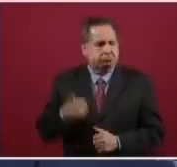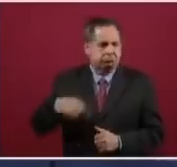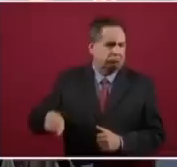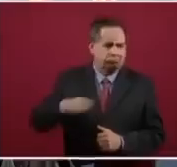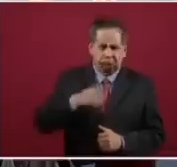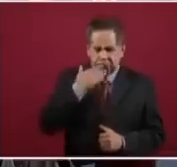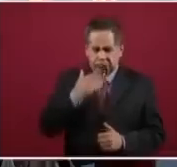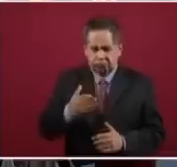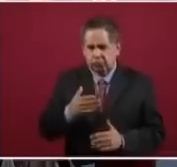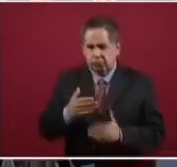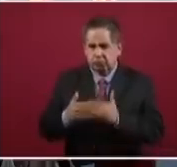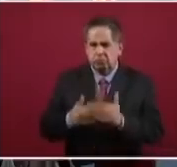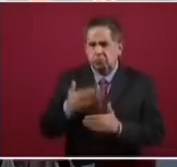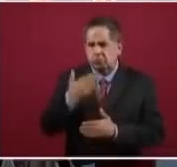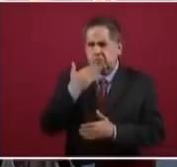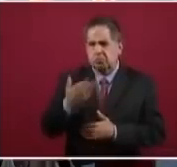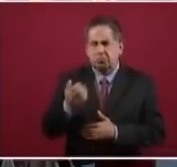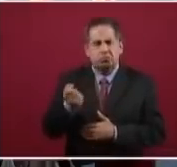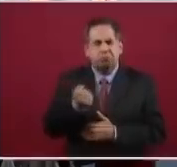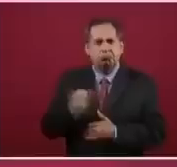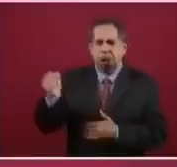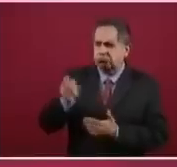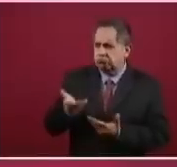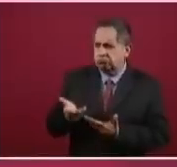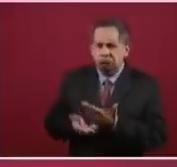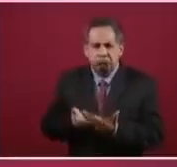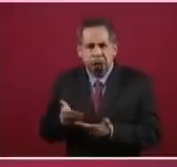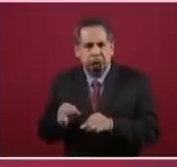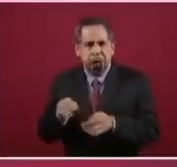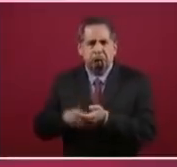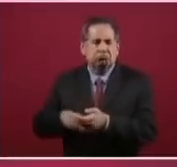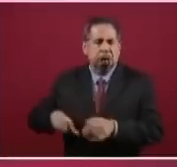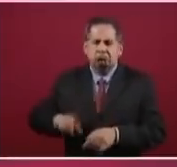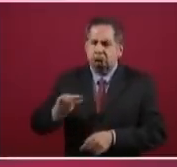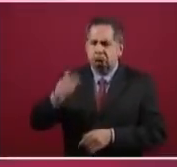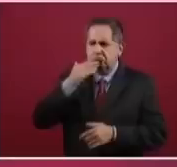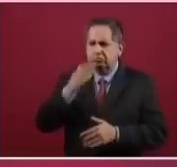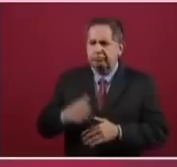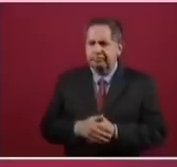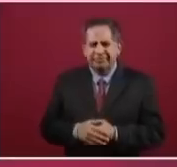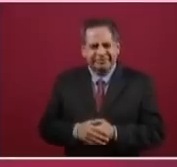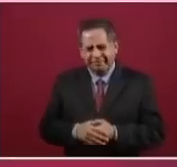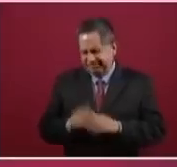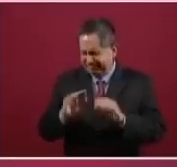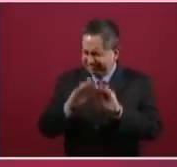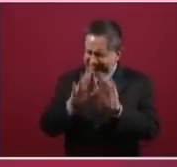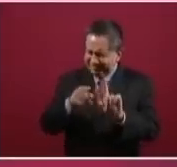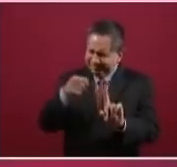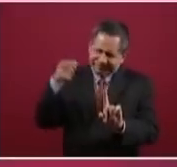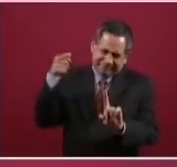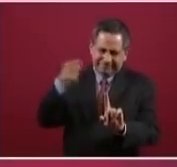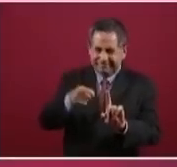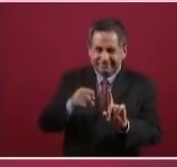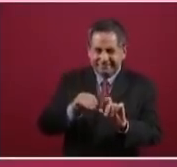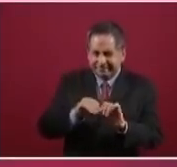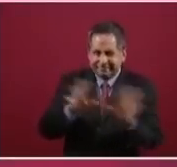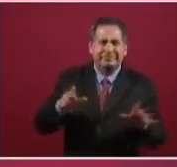muy buenos servidores públicos pero la clave está